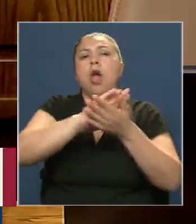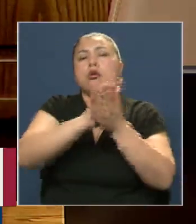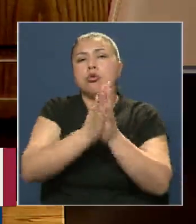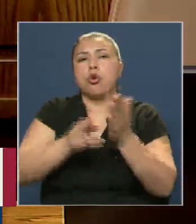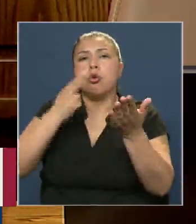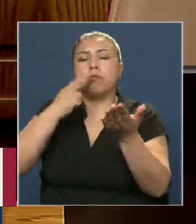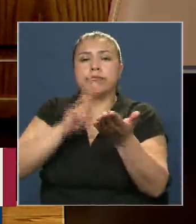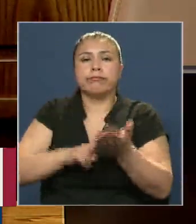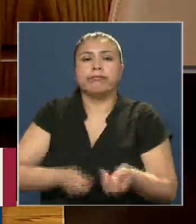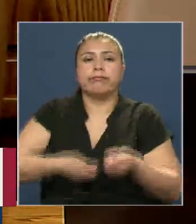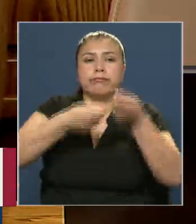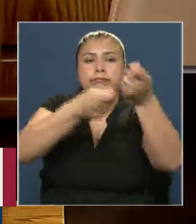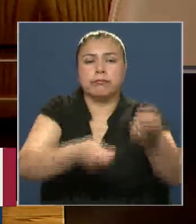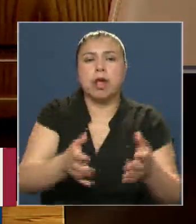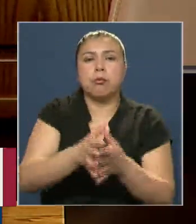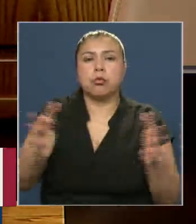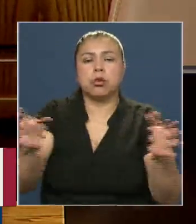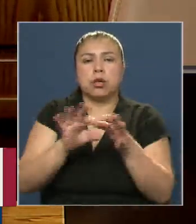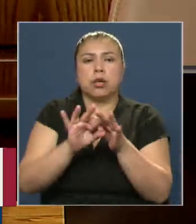oficios. Muchas gracias.